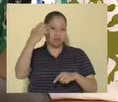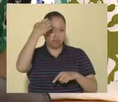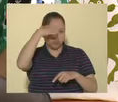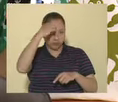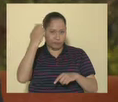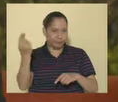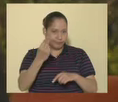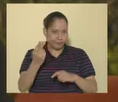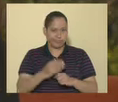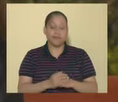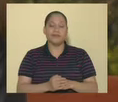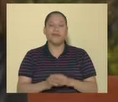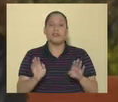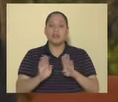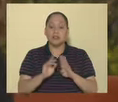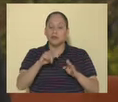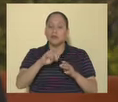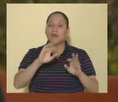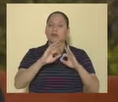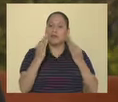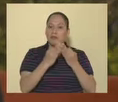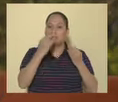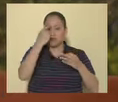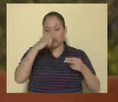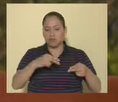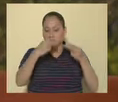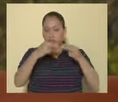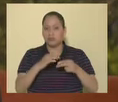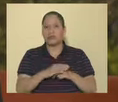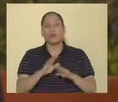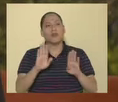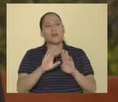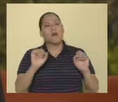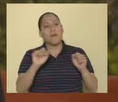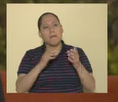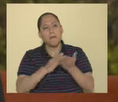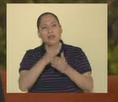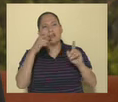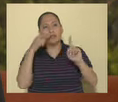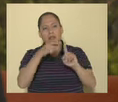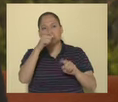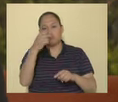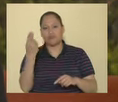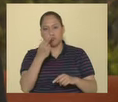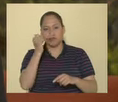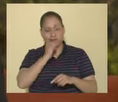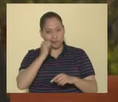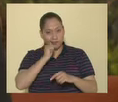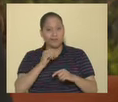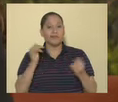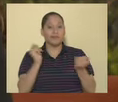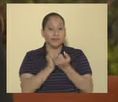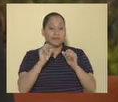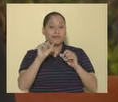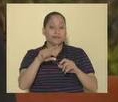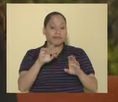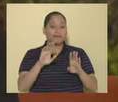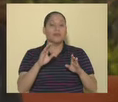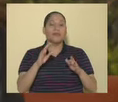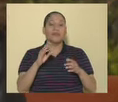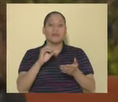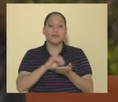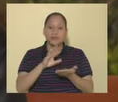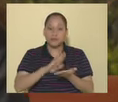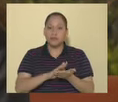institucionalización. Metodologías, o sea, objetivos a largo plazo muy bien definidos y sobre todo que también se tome en